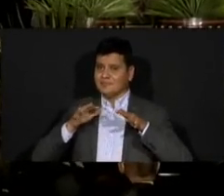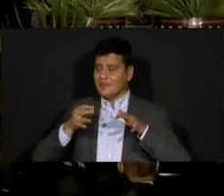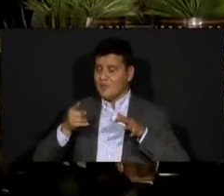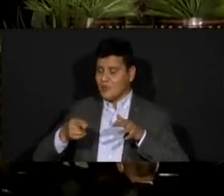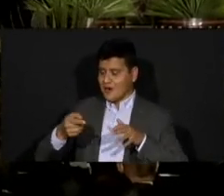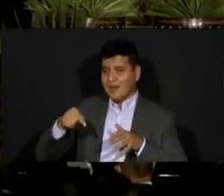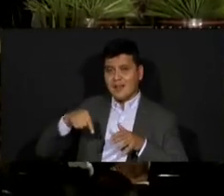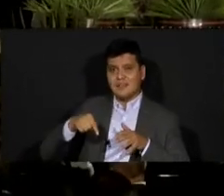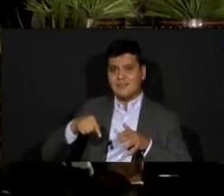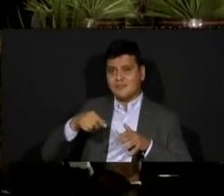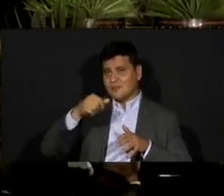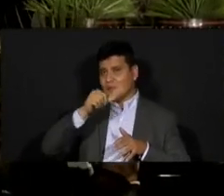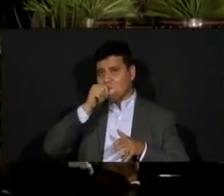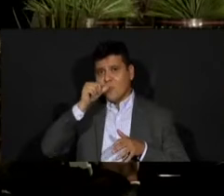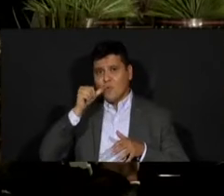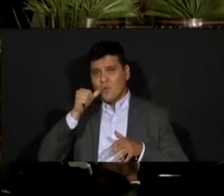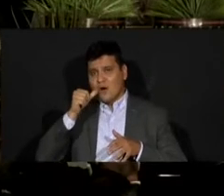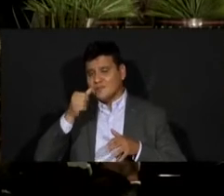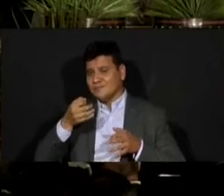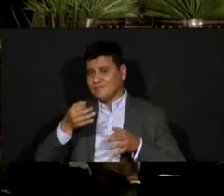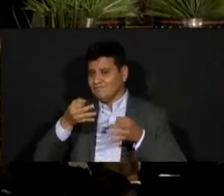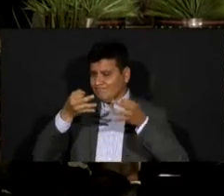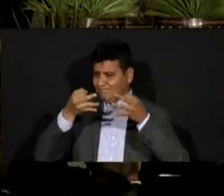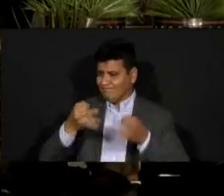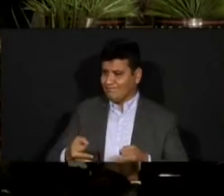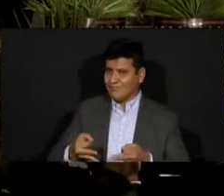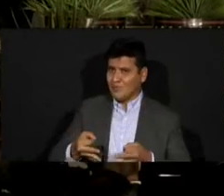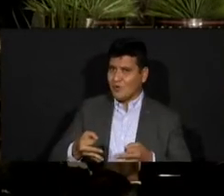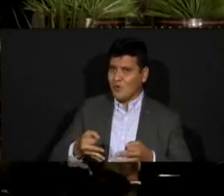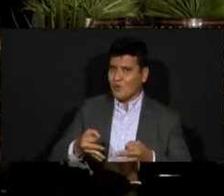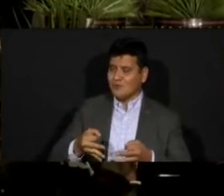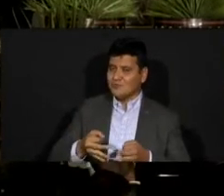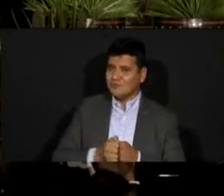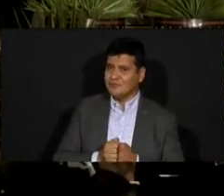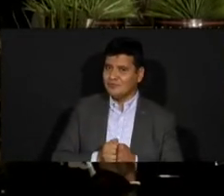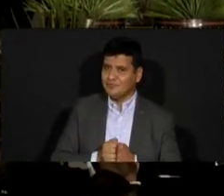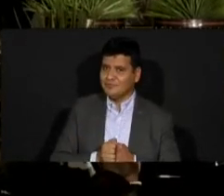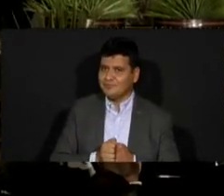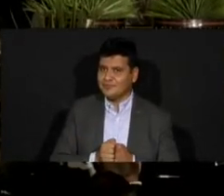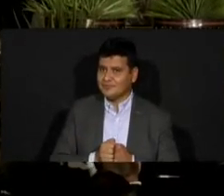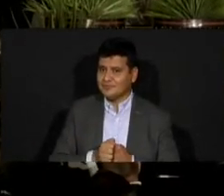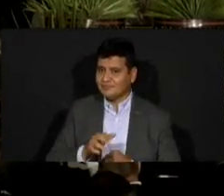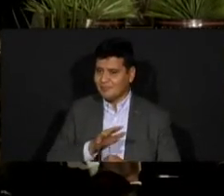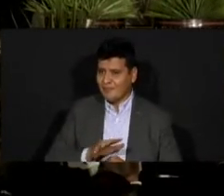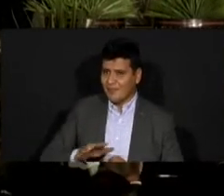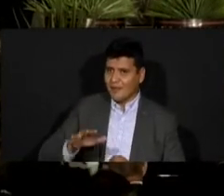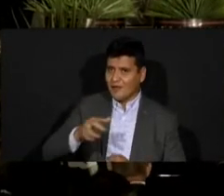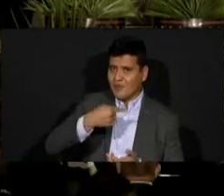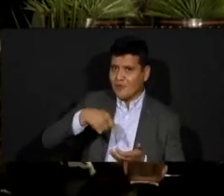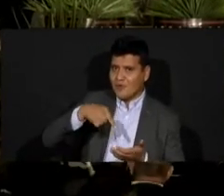recinto oficial del Poder Legislativo el lugar en donde nos encontramos.